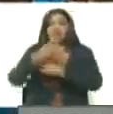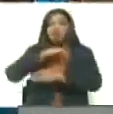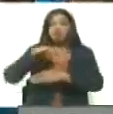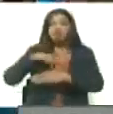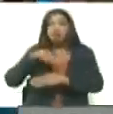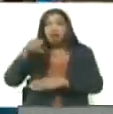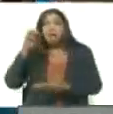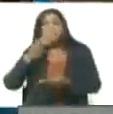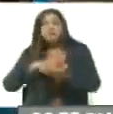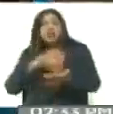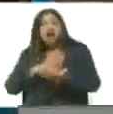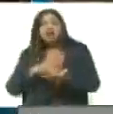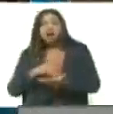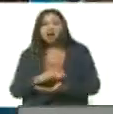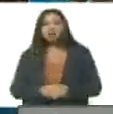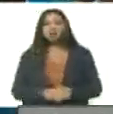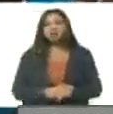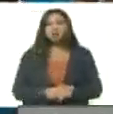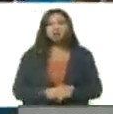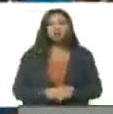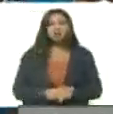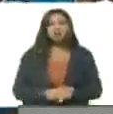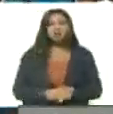estado Miranda.